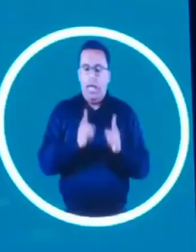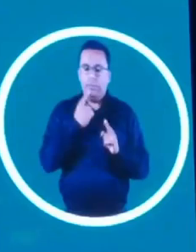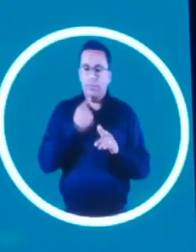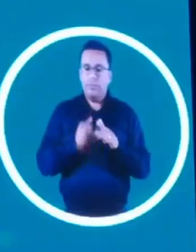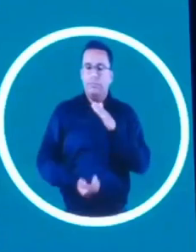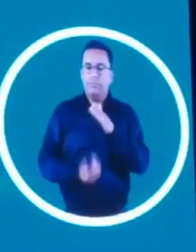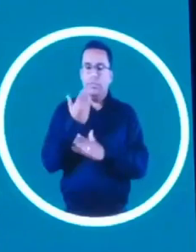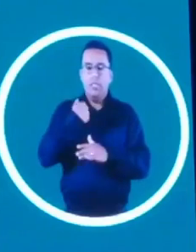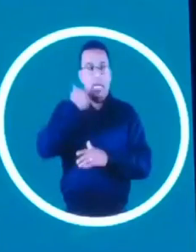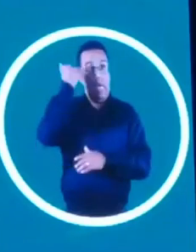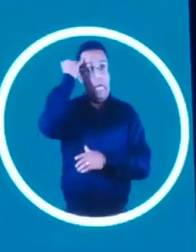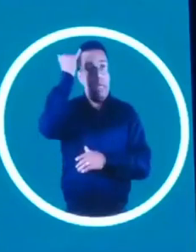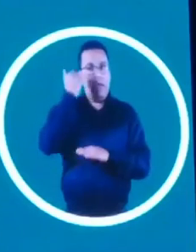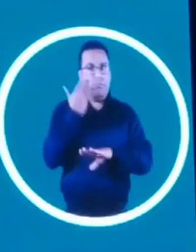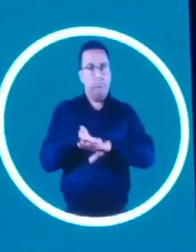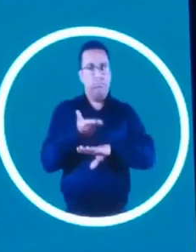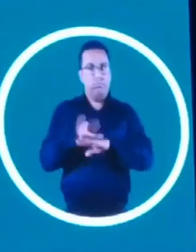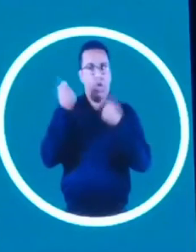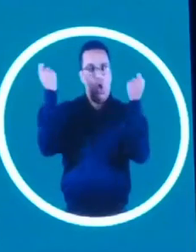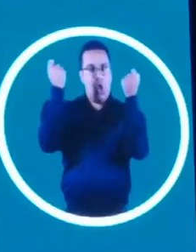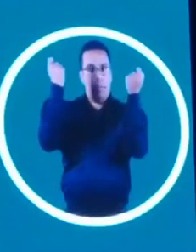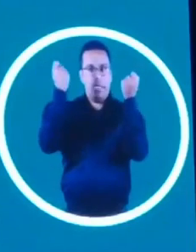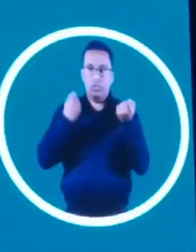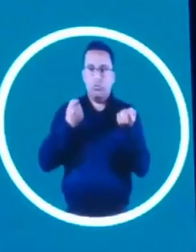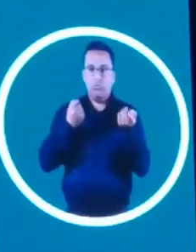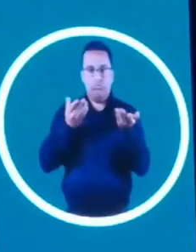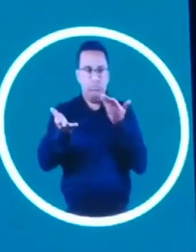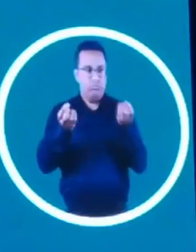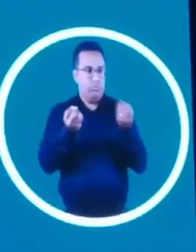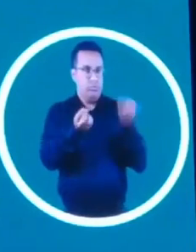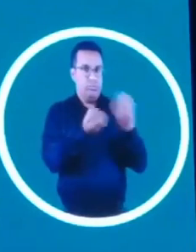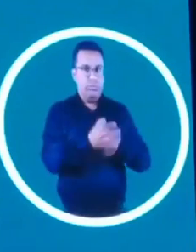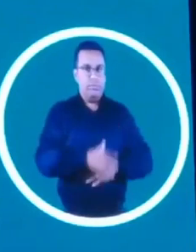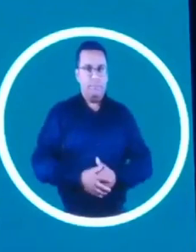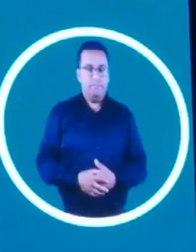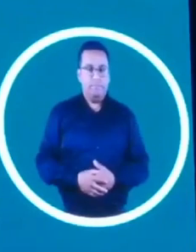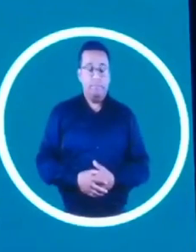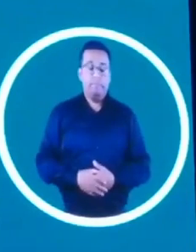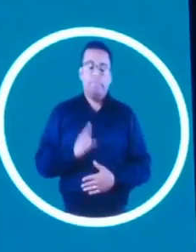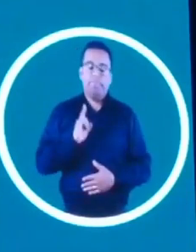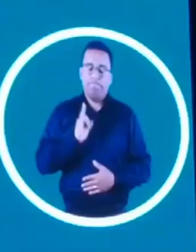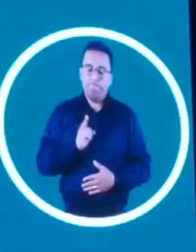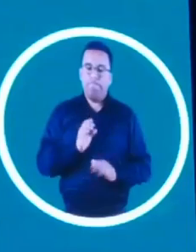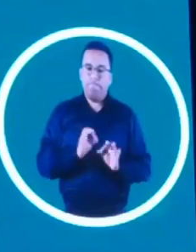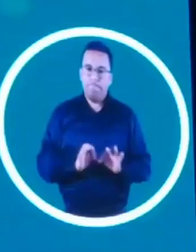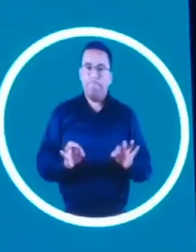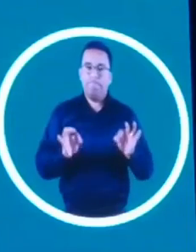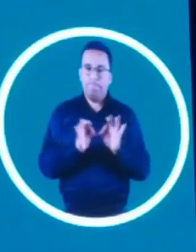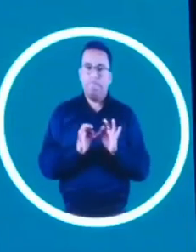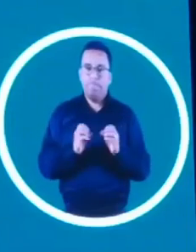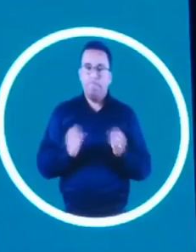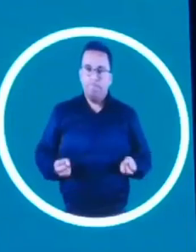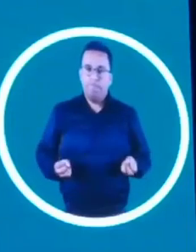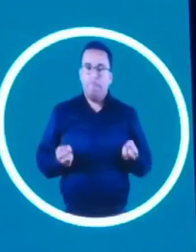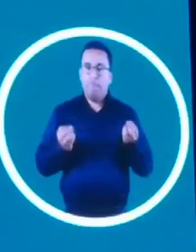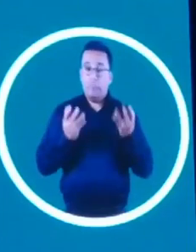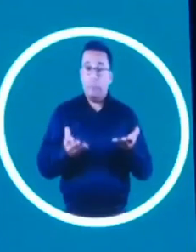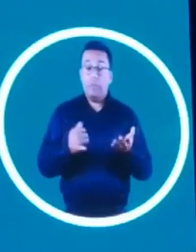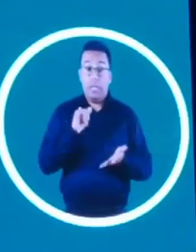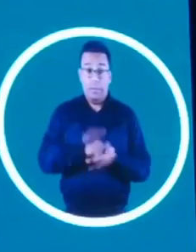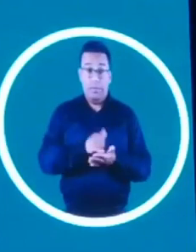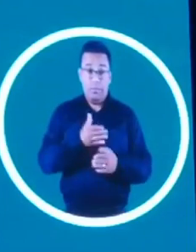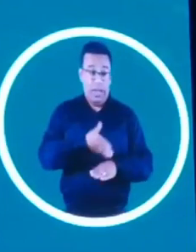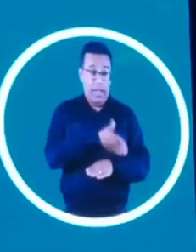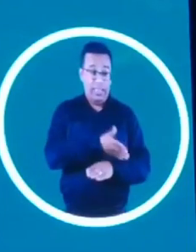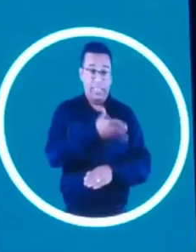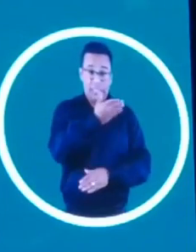comercial. Eso es lo que intentamos impulsar y por eso es muy importante, como lo sabe el